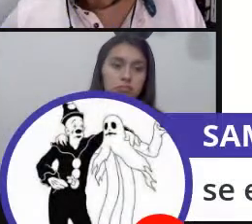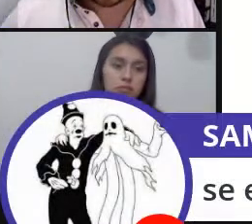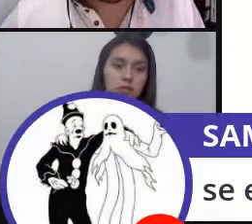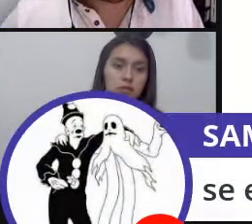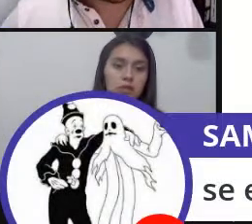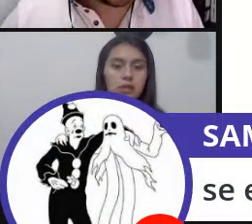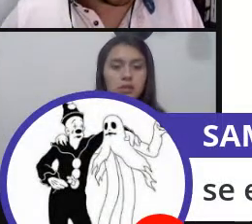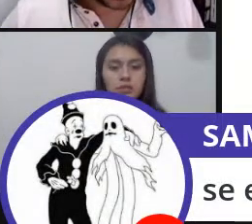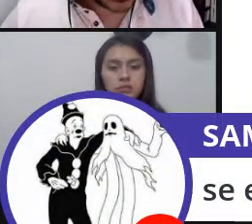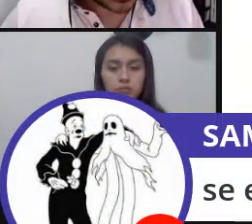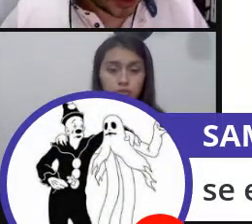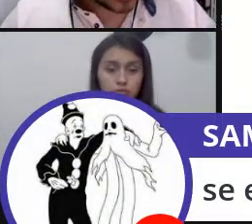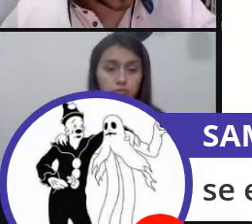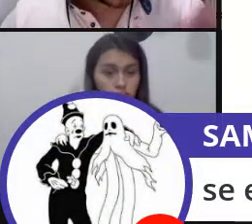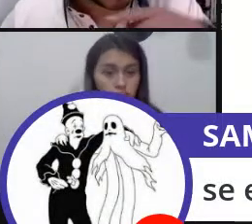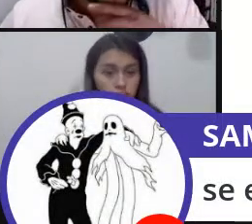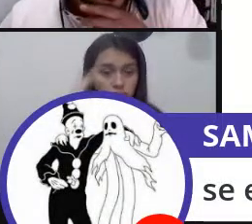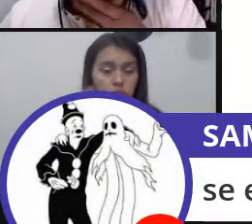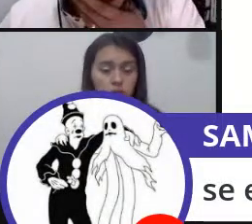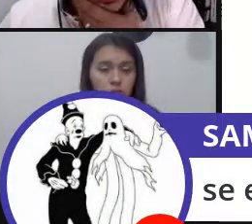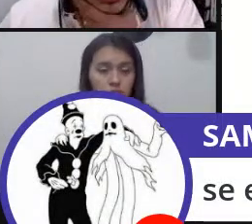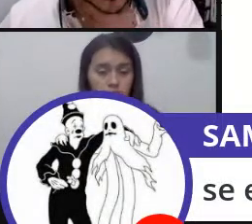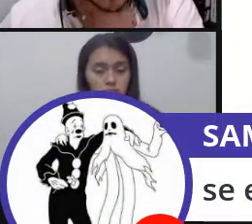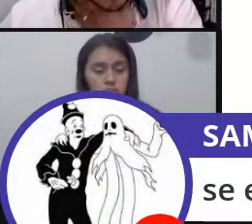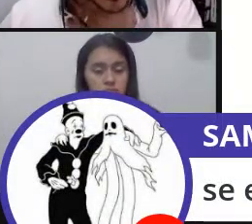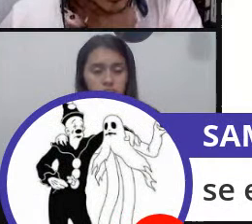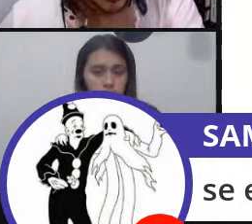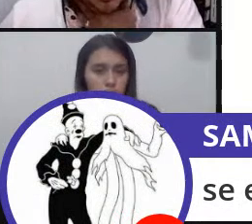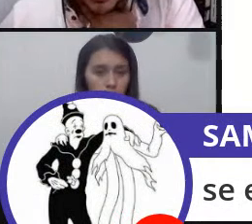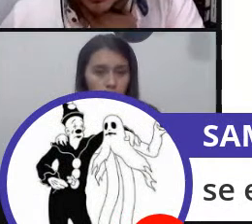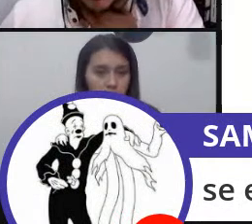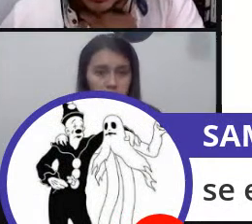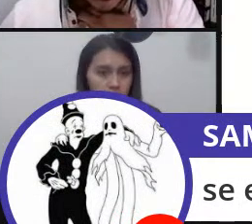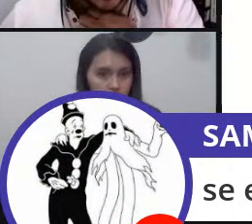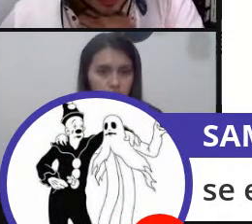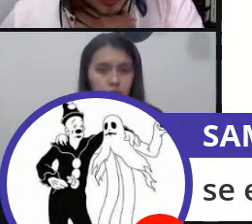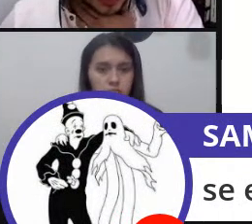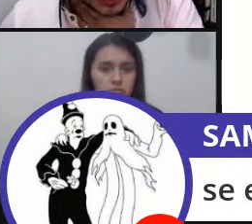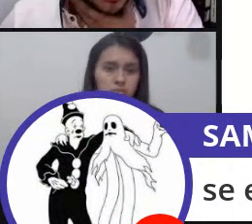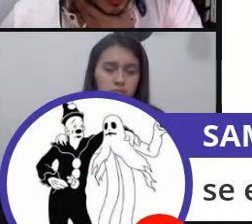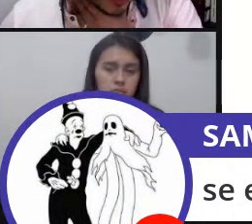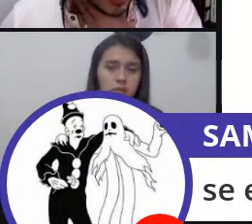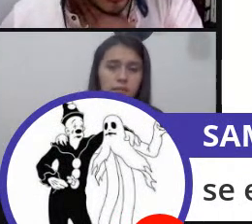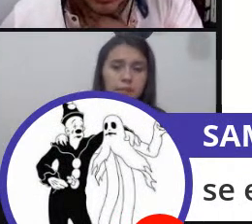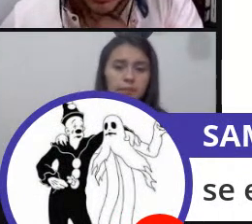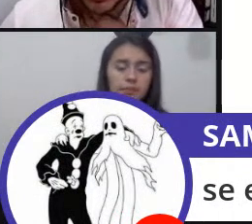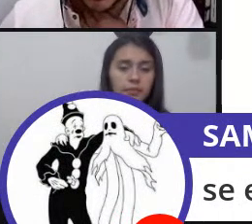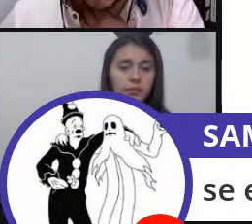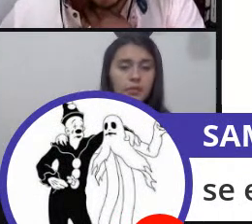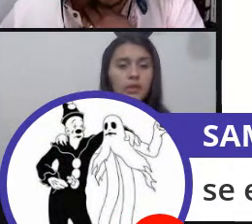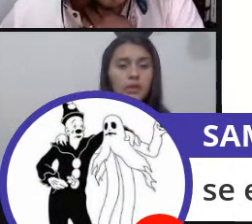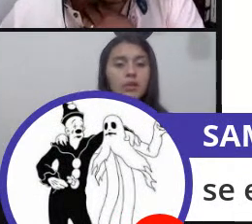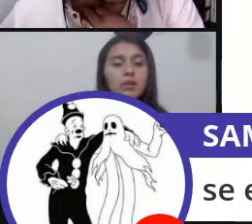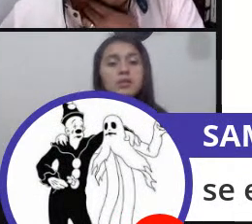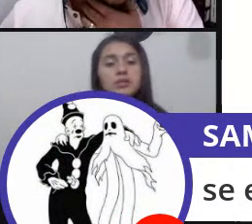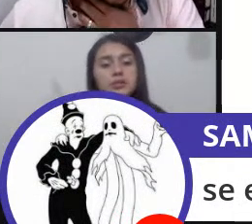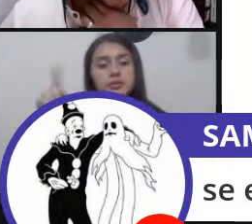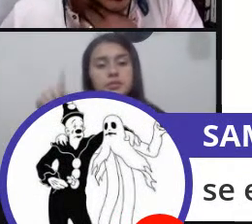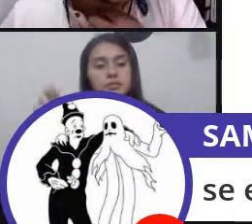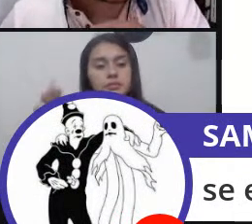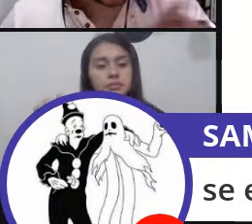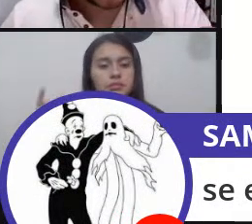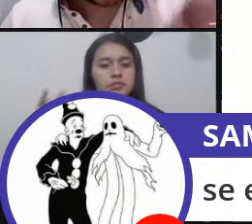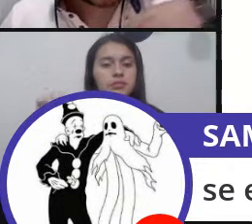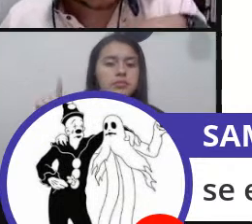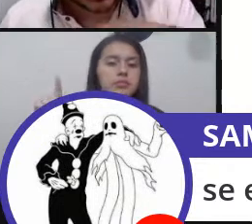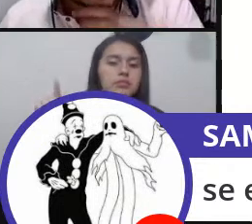El uso de OBS Studio, nosotros ya tuvimos una capacitación, por supuesto, pero lo volvemos a hacer, o puedes mirar los CD